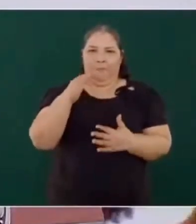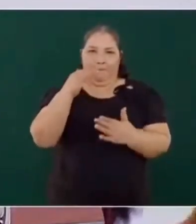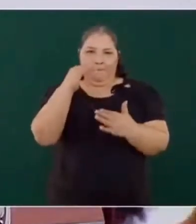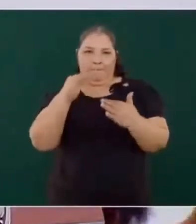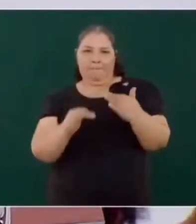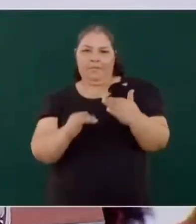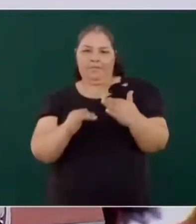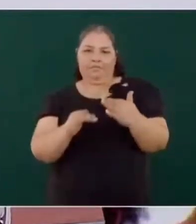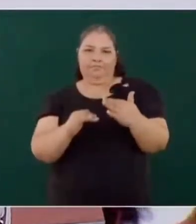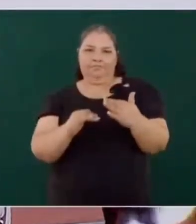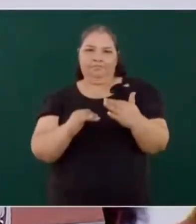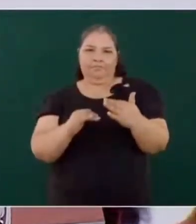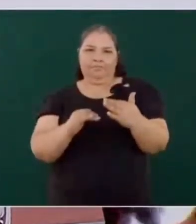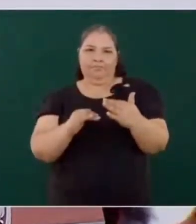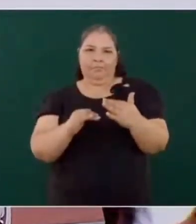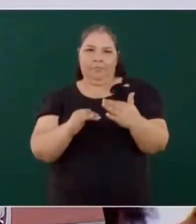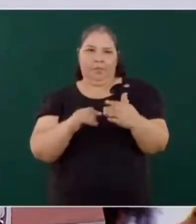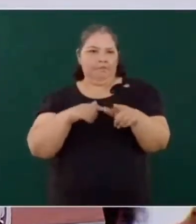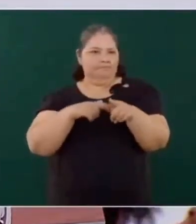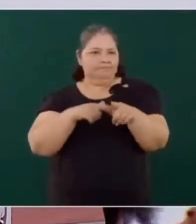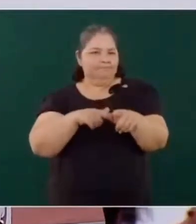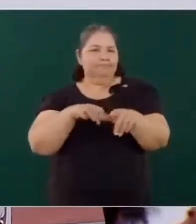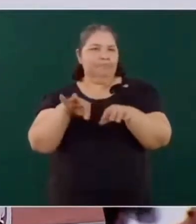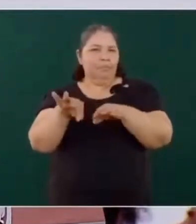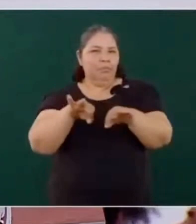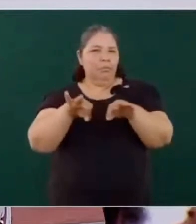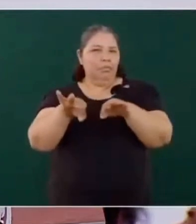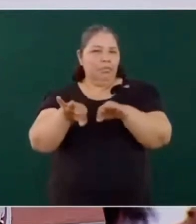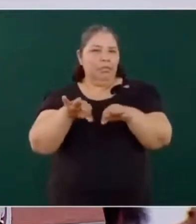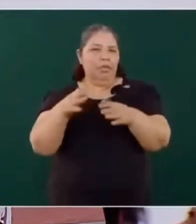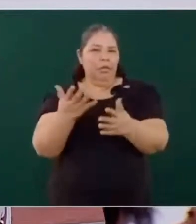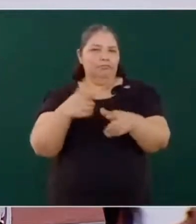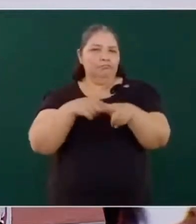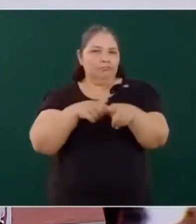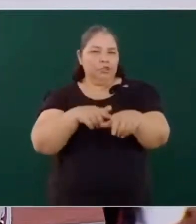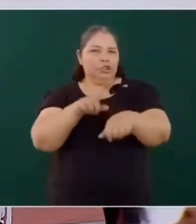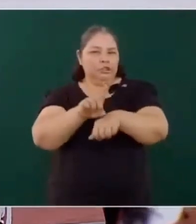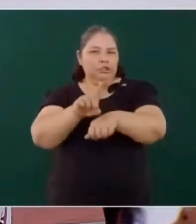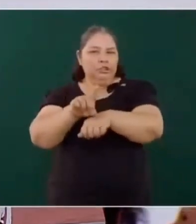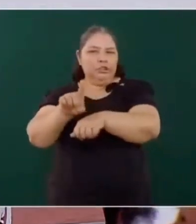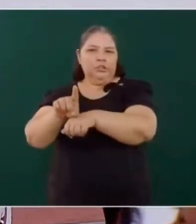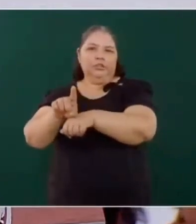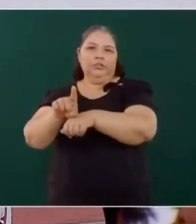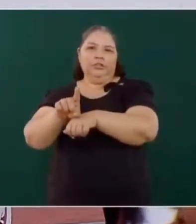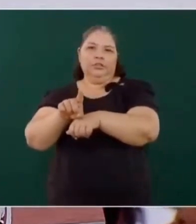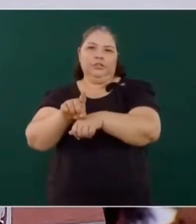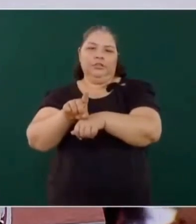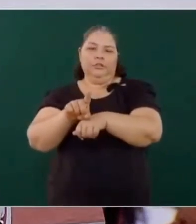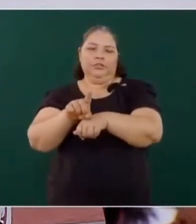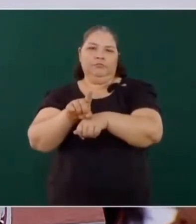Yo espero que si seguimos trabajando como lo estamos haciendo todos los días,